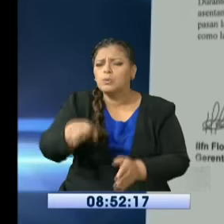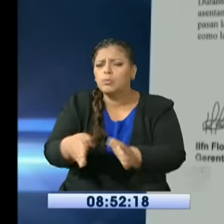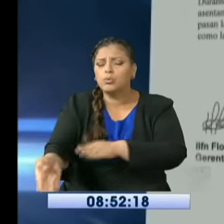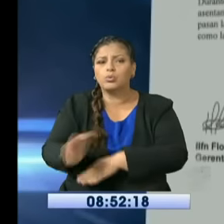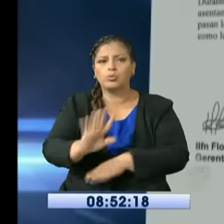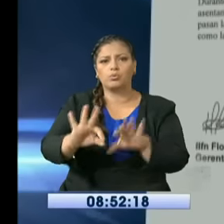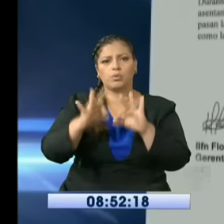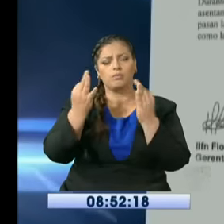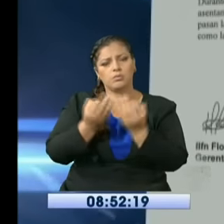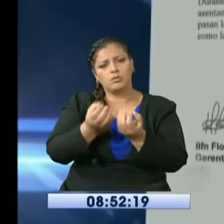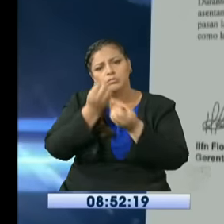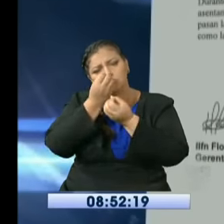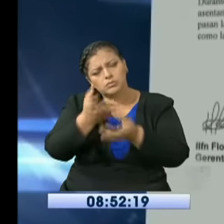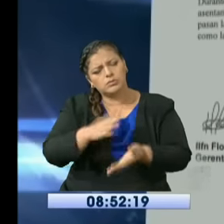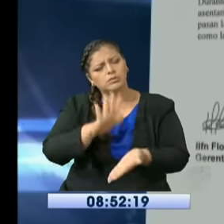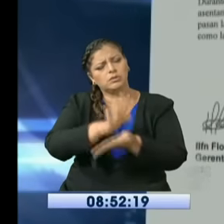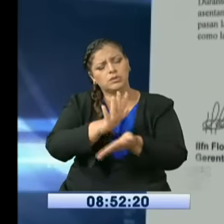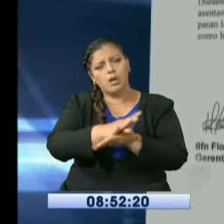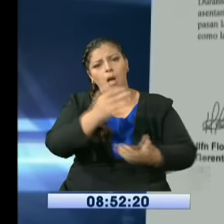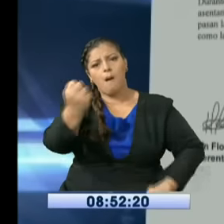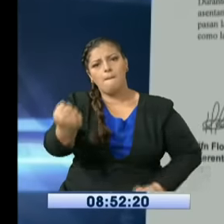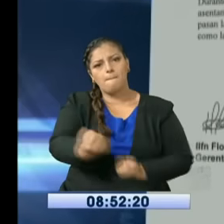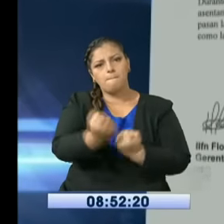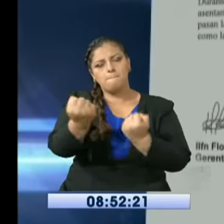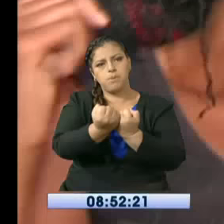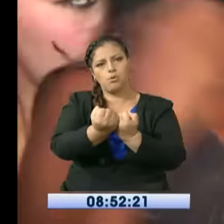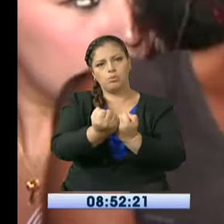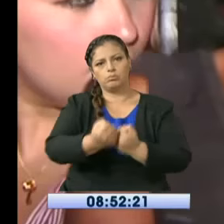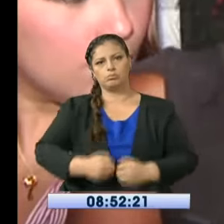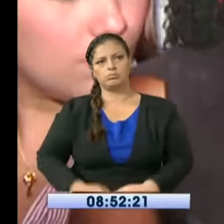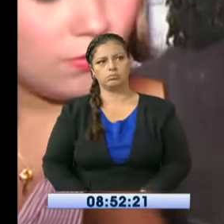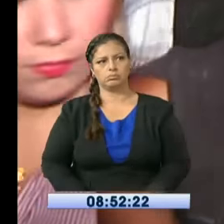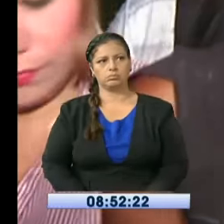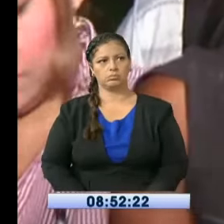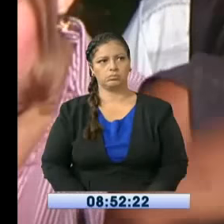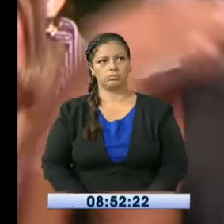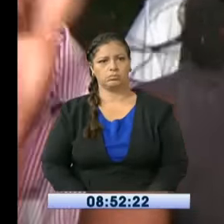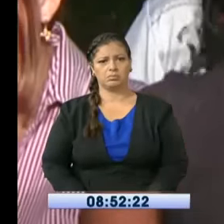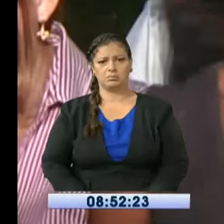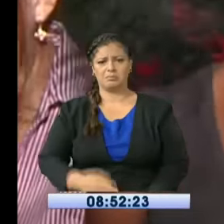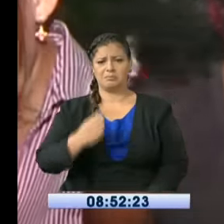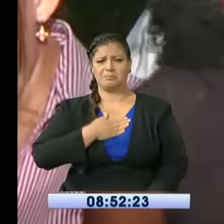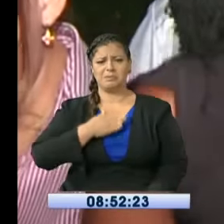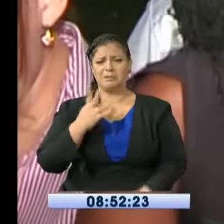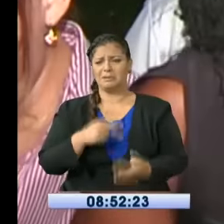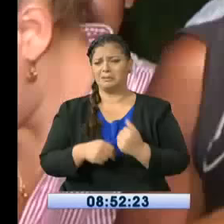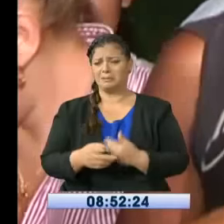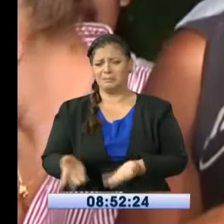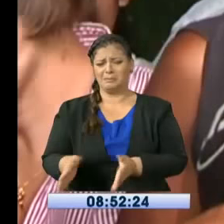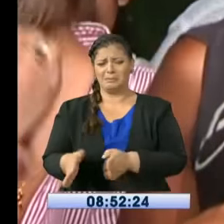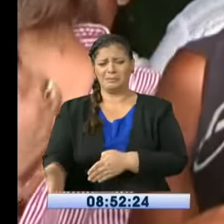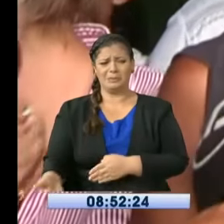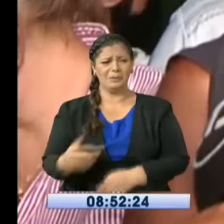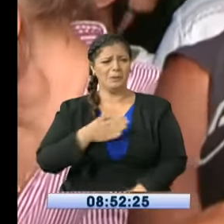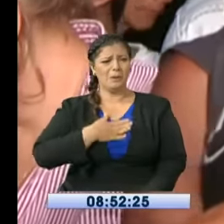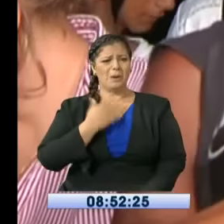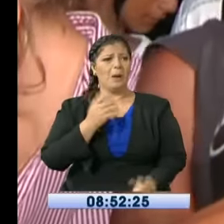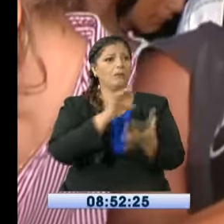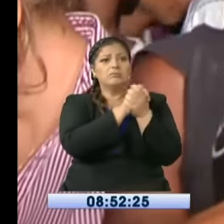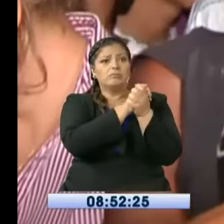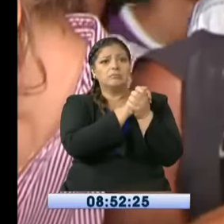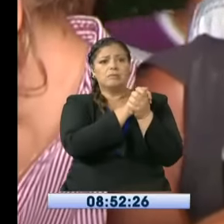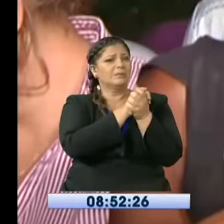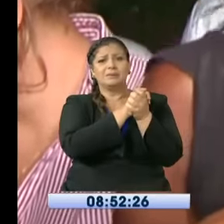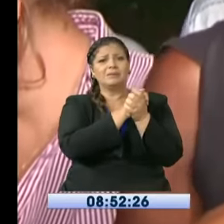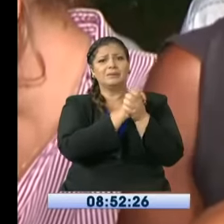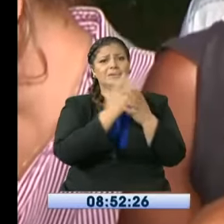otorgarles todo el apoyo que este caso amerita. Y ayuda por mis hijos, yo soy madre soltera. Yo no sé